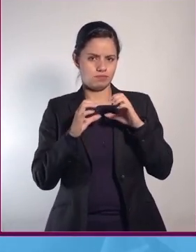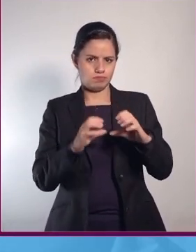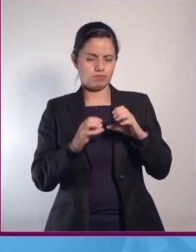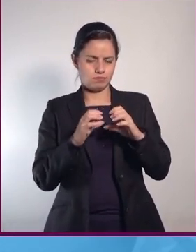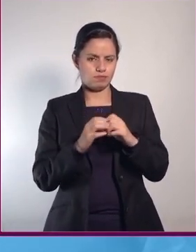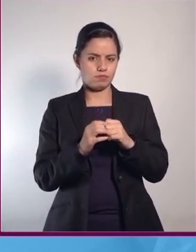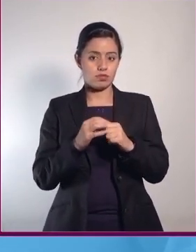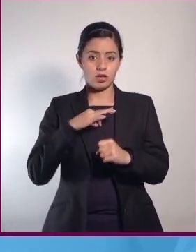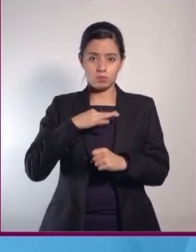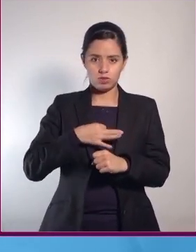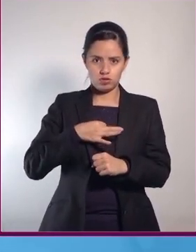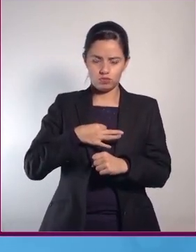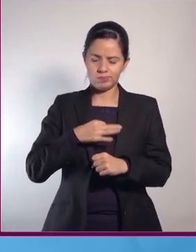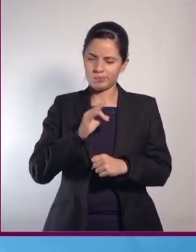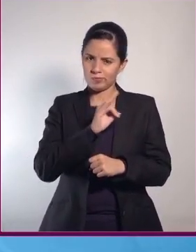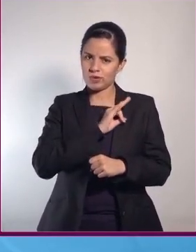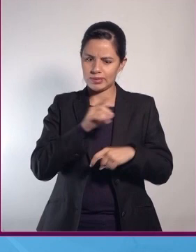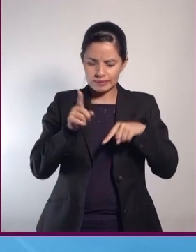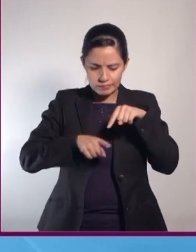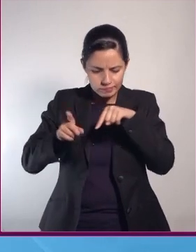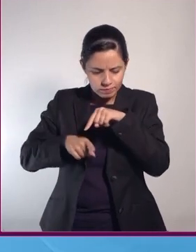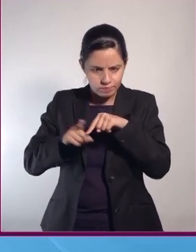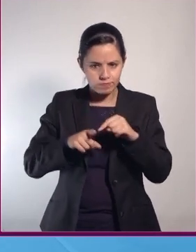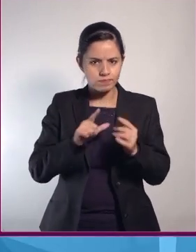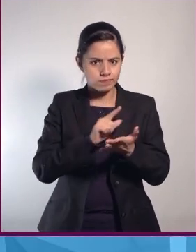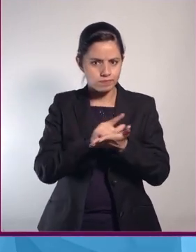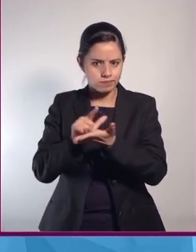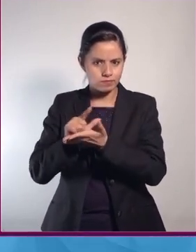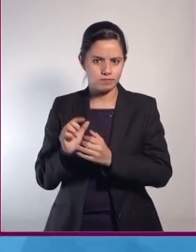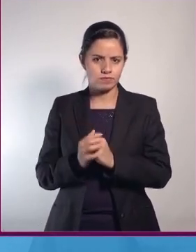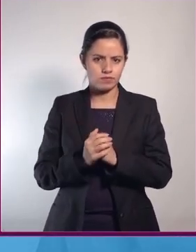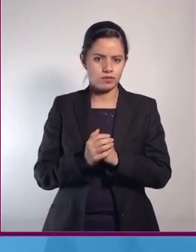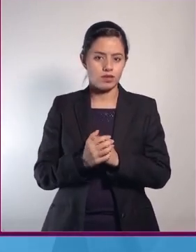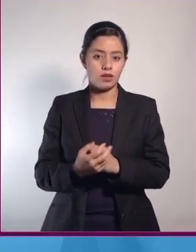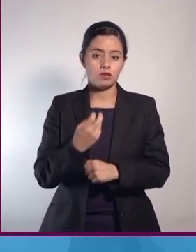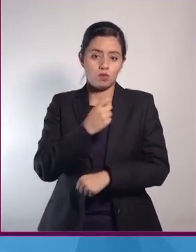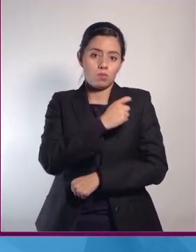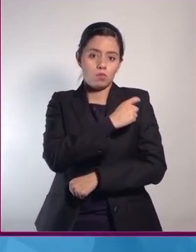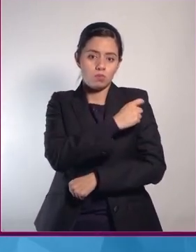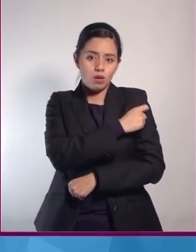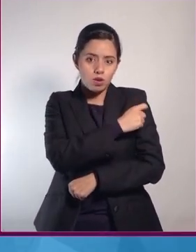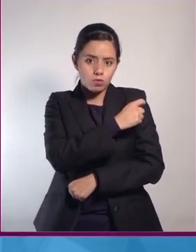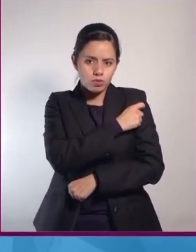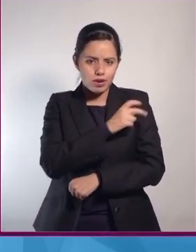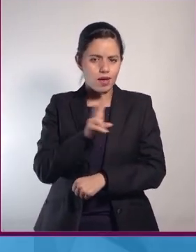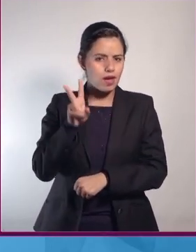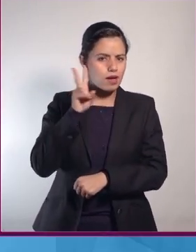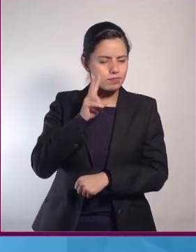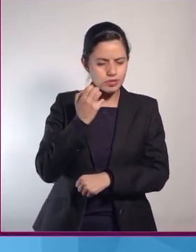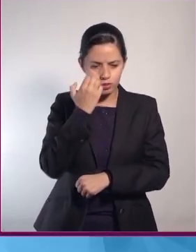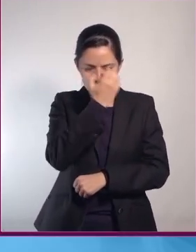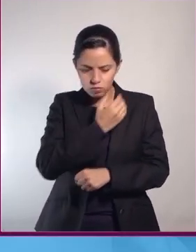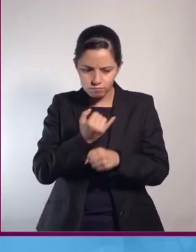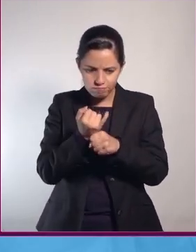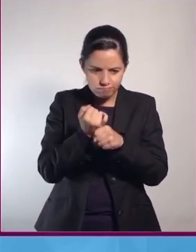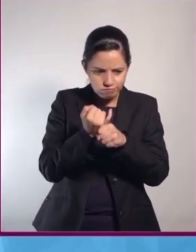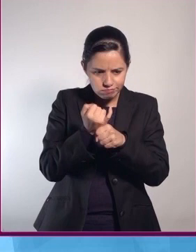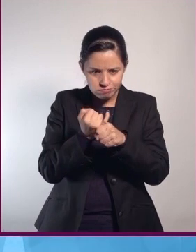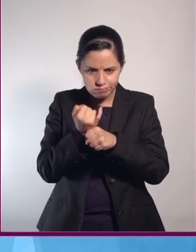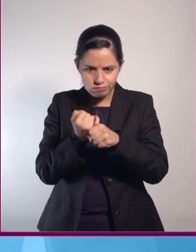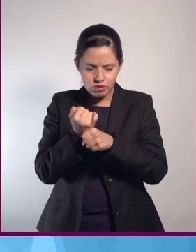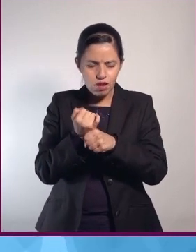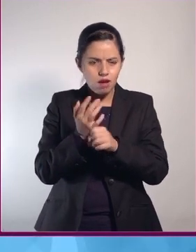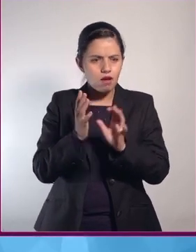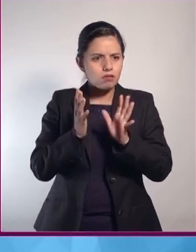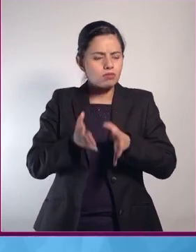que pueden causar cáncer cérvico-uterino. La vacuna del VPH se prueba exhaustivamente y muchos estudios grandes han